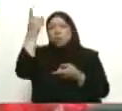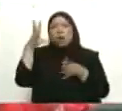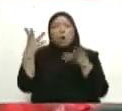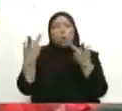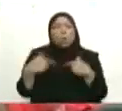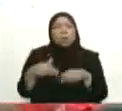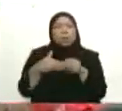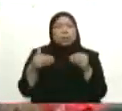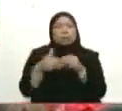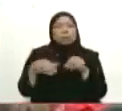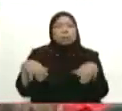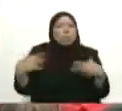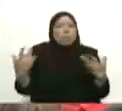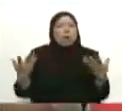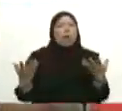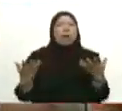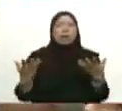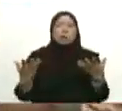gafo